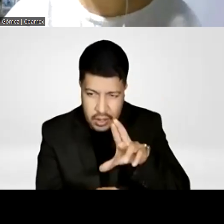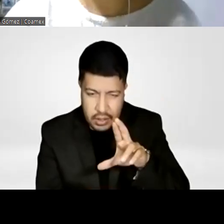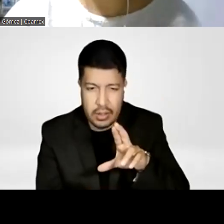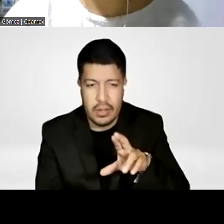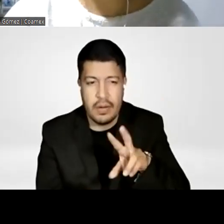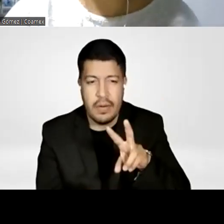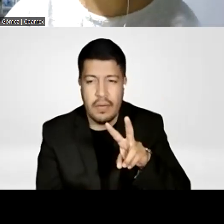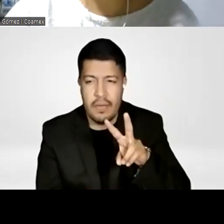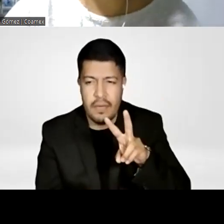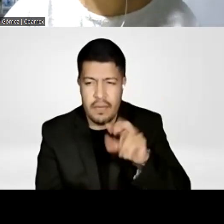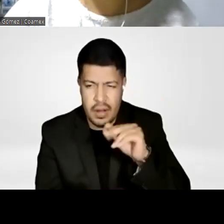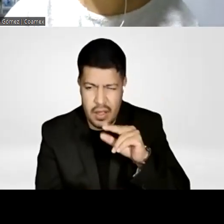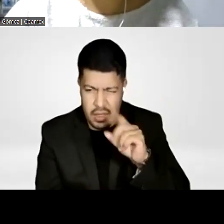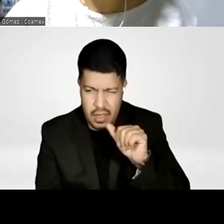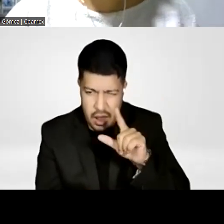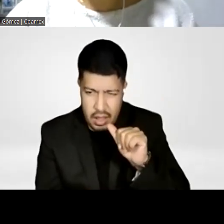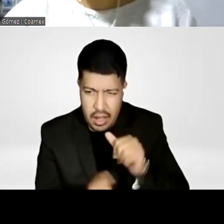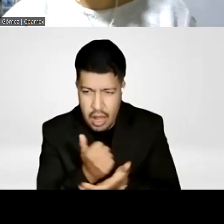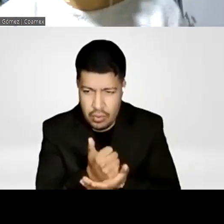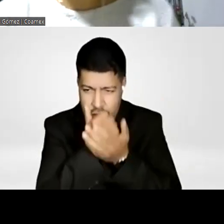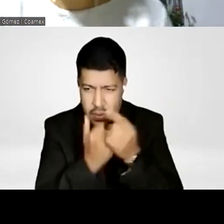ayudarnos también para el diagnóstico?